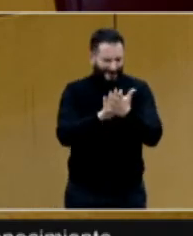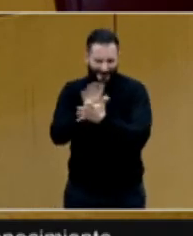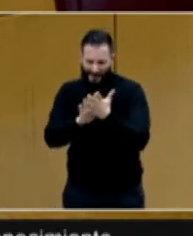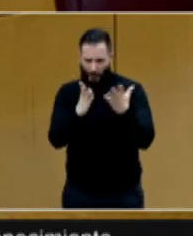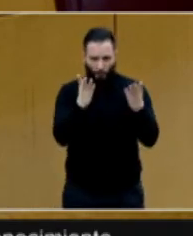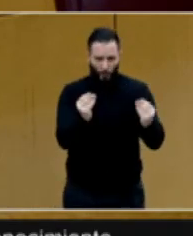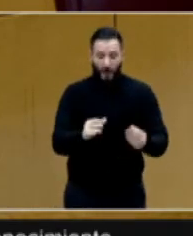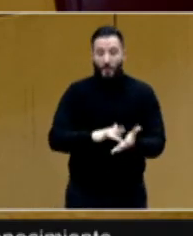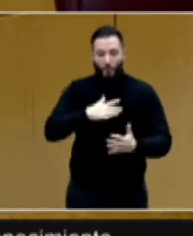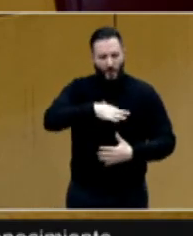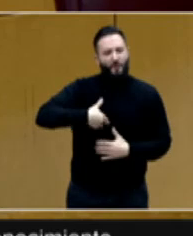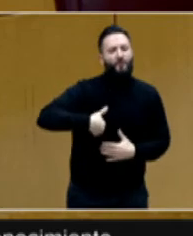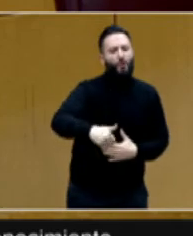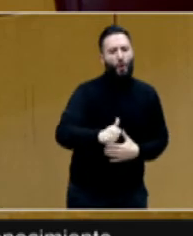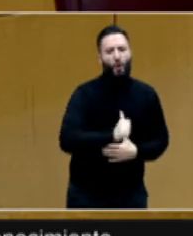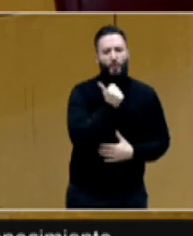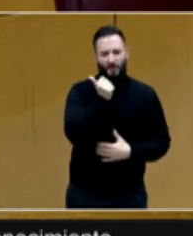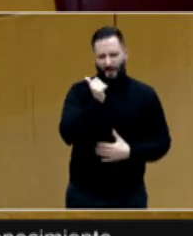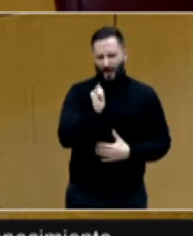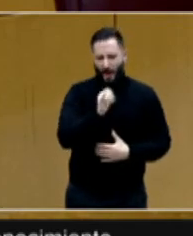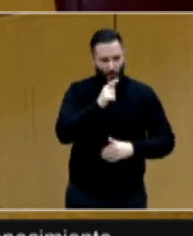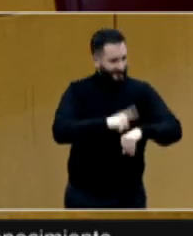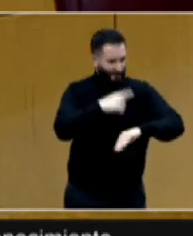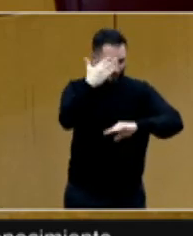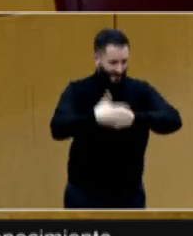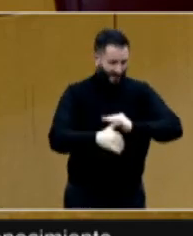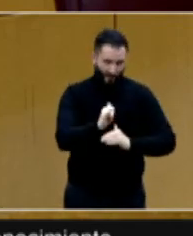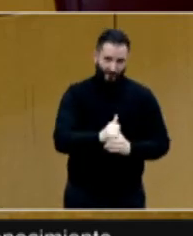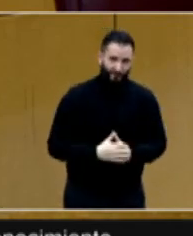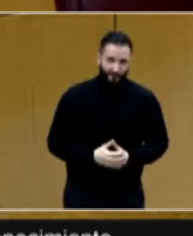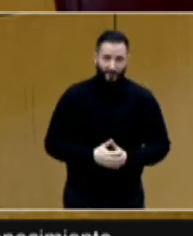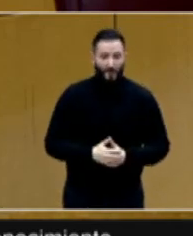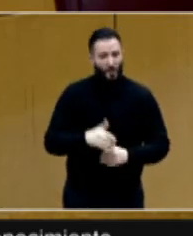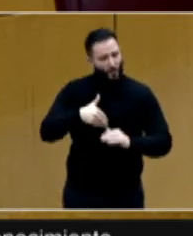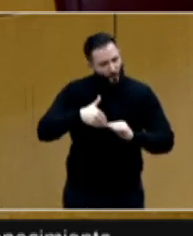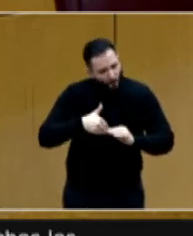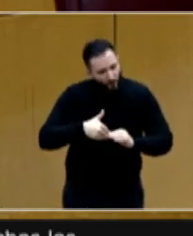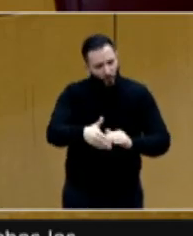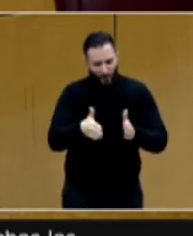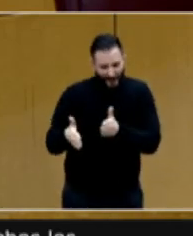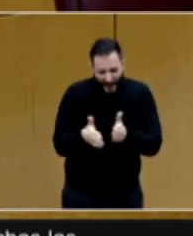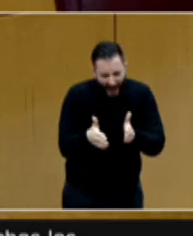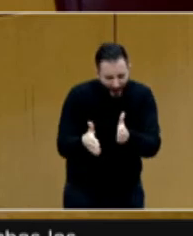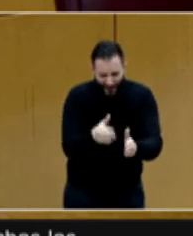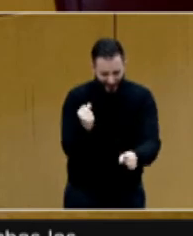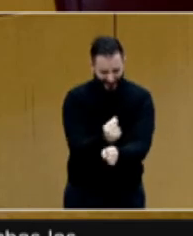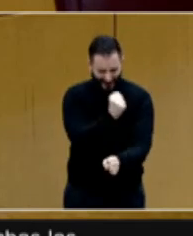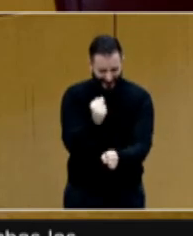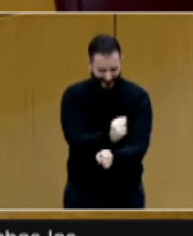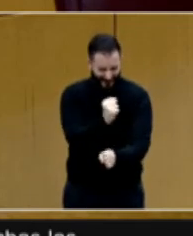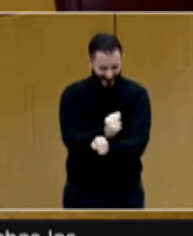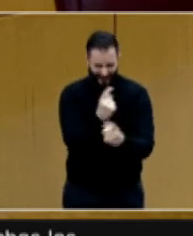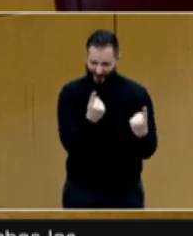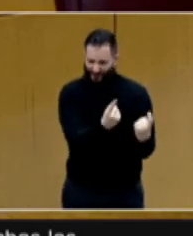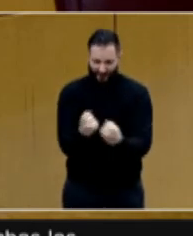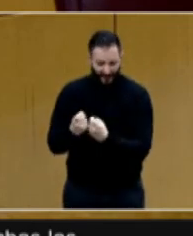oportunidades sin duda hoy el tiempo es muy limitado quedan muchos caminos por recorrer muchos miedos que